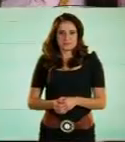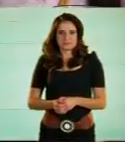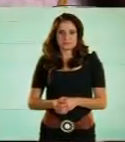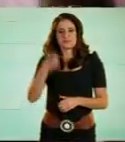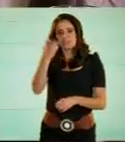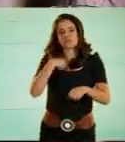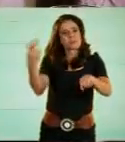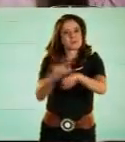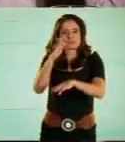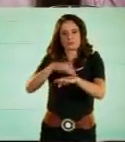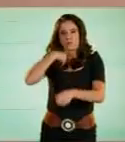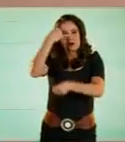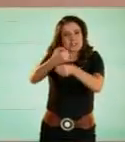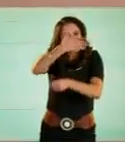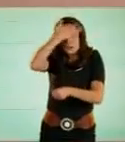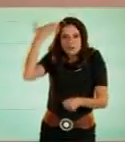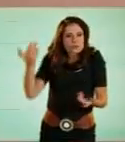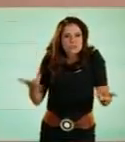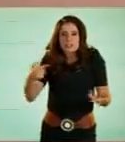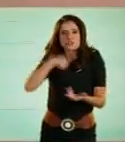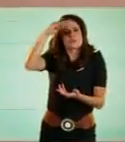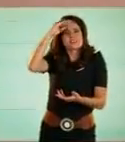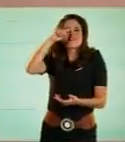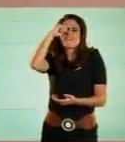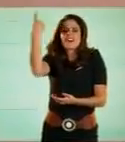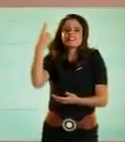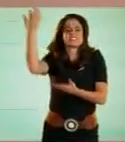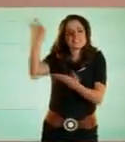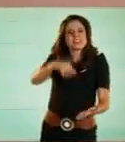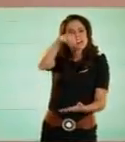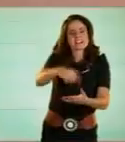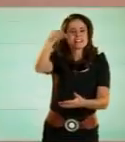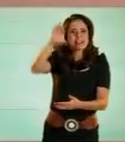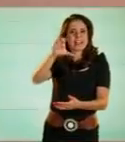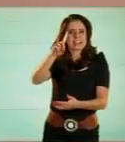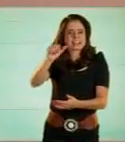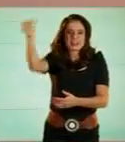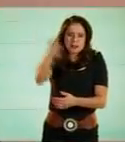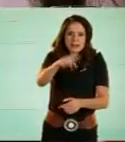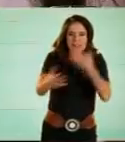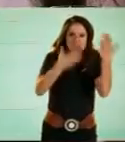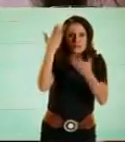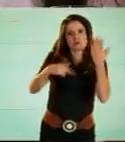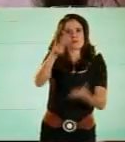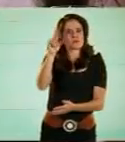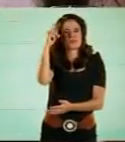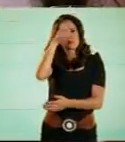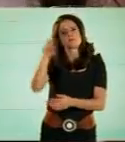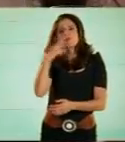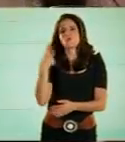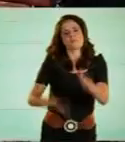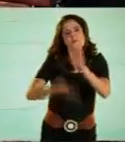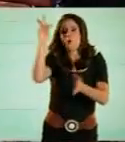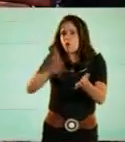No, eso me pasa por ingenuo. Yo la verdad pensé que era más fácil traerme a estudiar acá a Elda, pero pues ya vi que no. Así que nos regresamos al